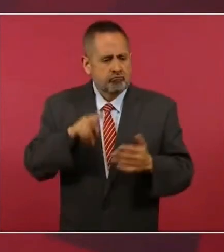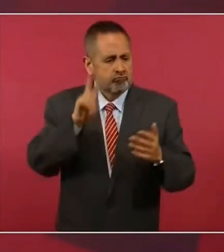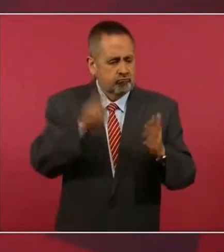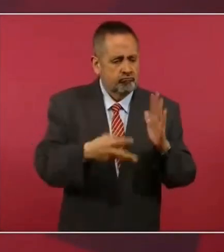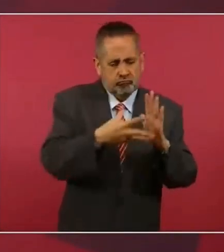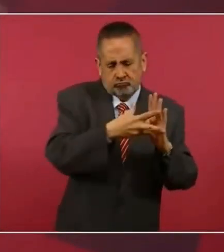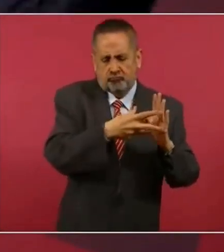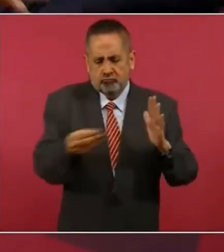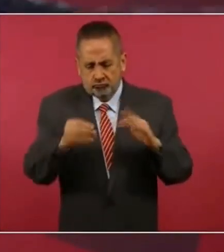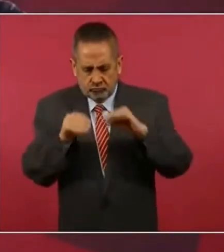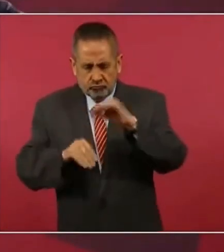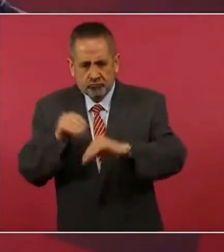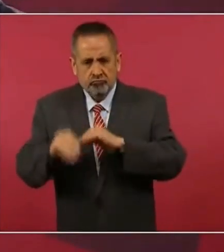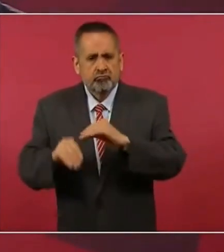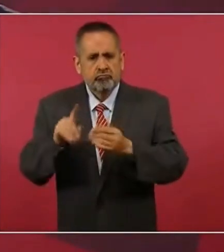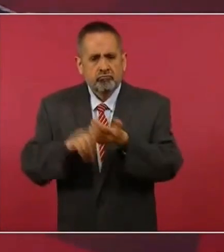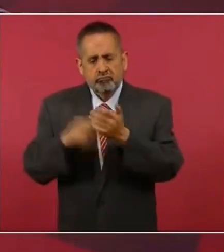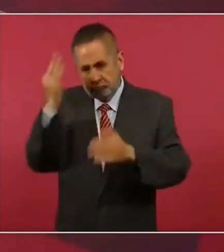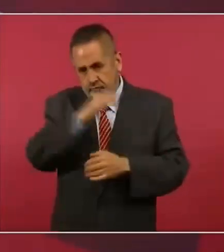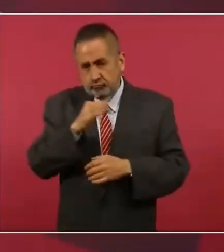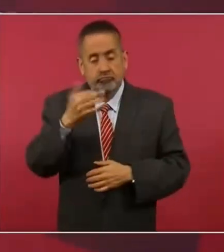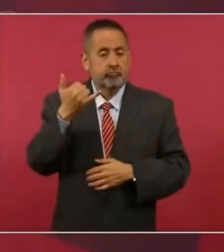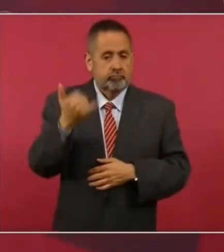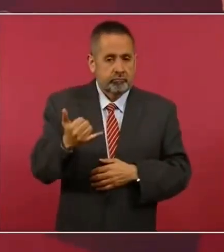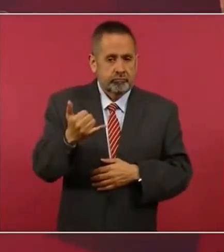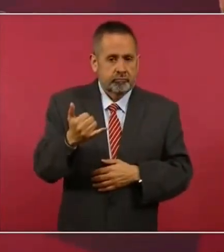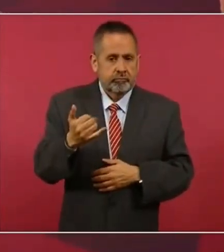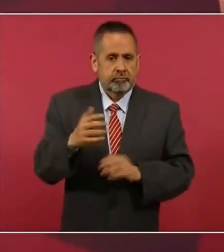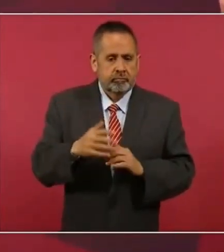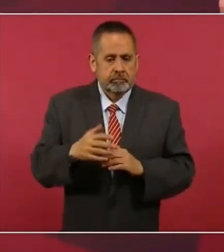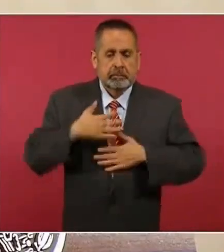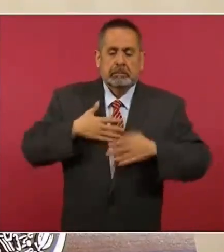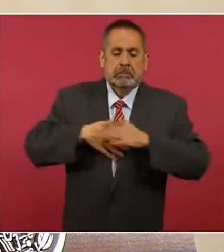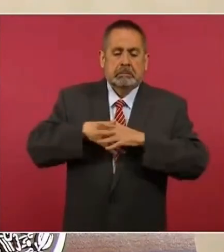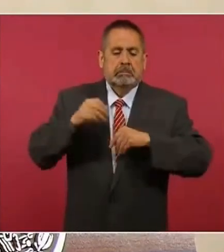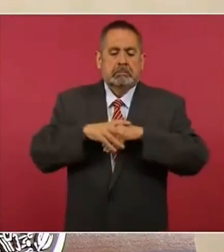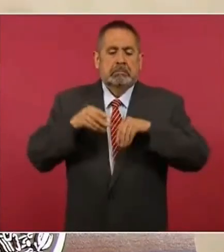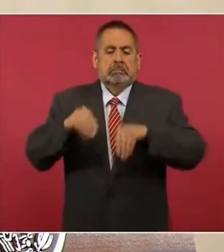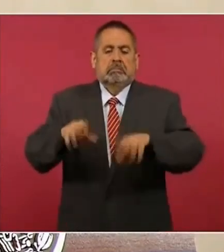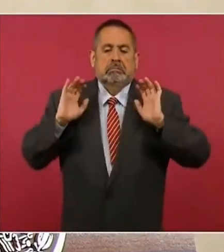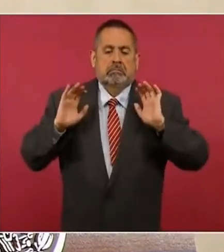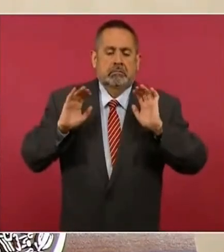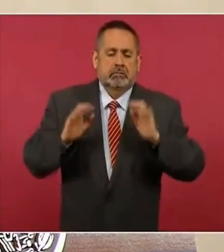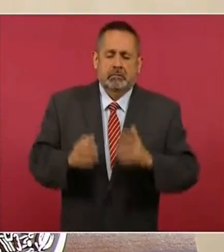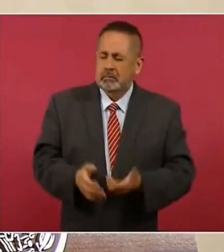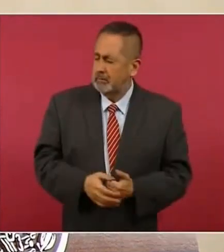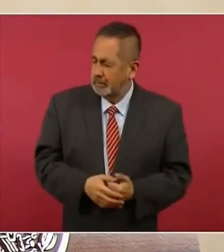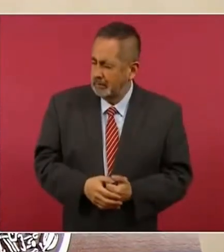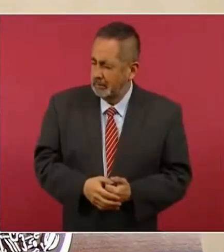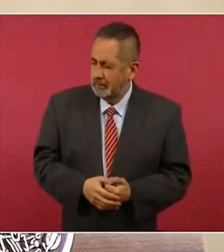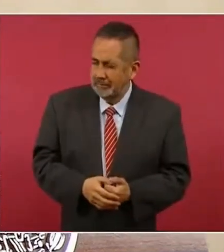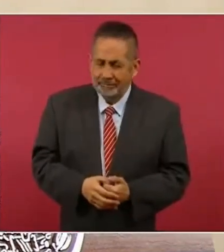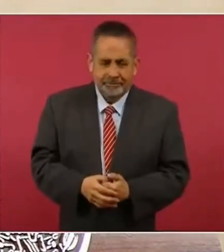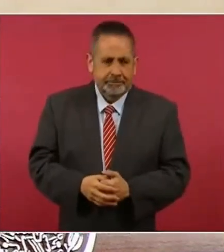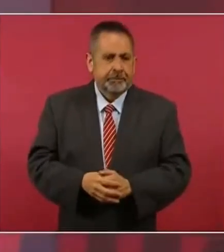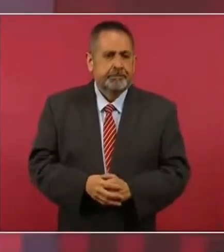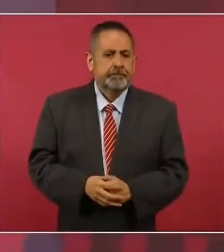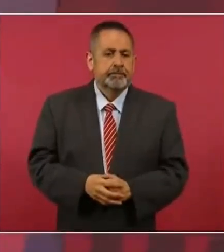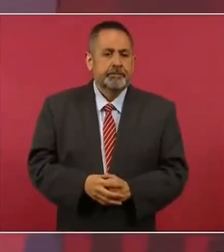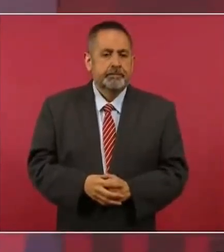plagio y este no nos toca a nosotros sancionar